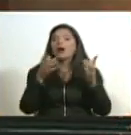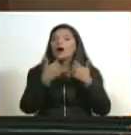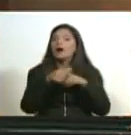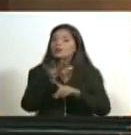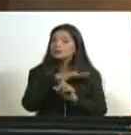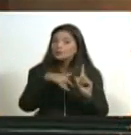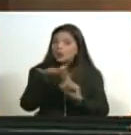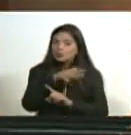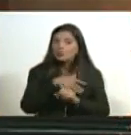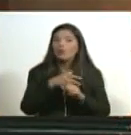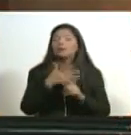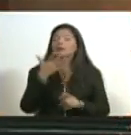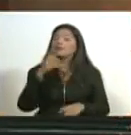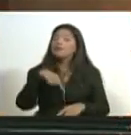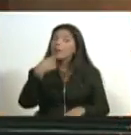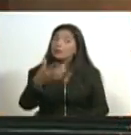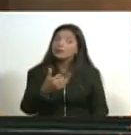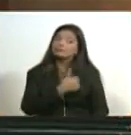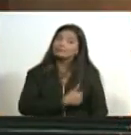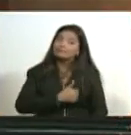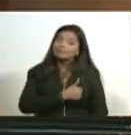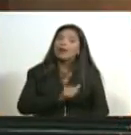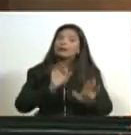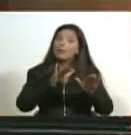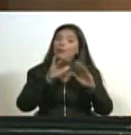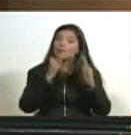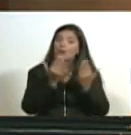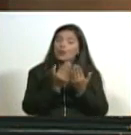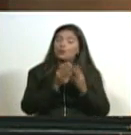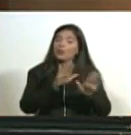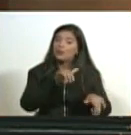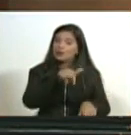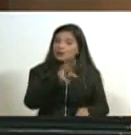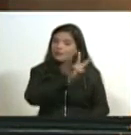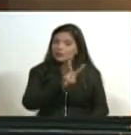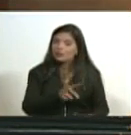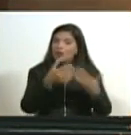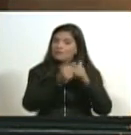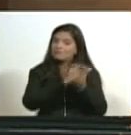circunstancias que van a lamentar quienes apoyan esto desde el mundo.